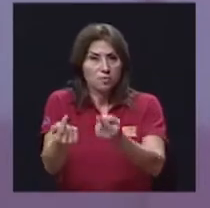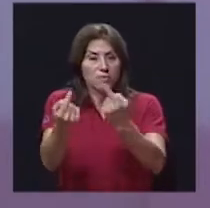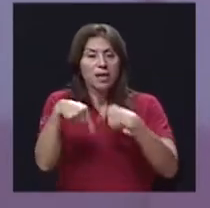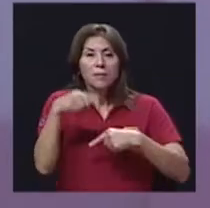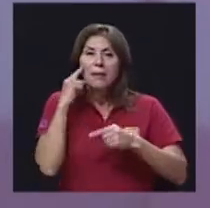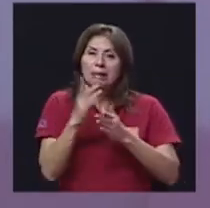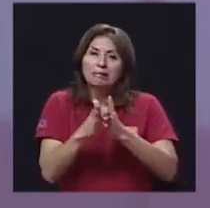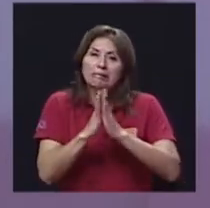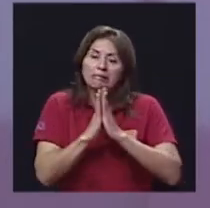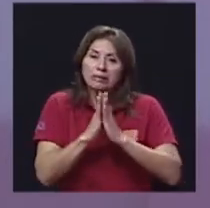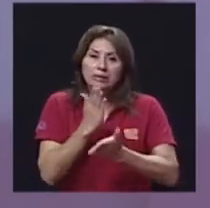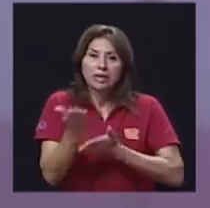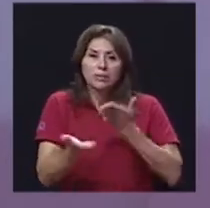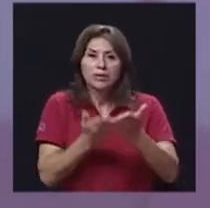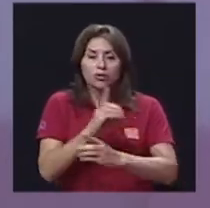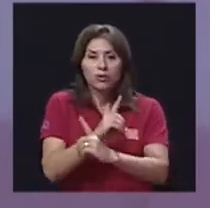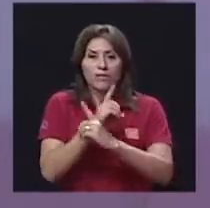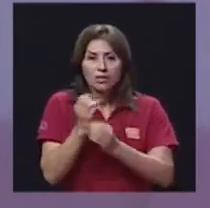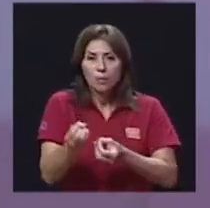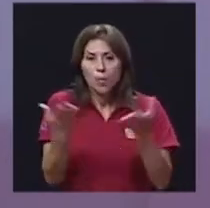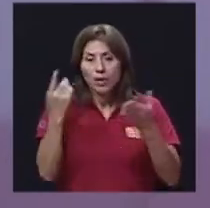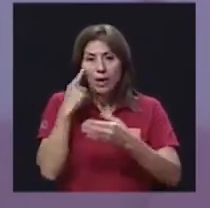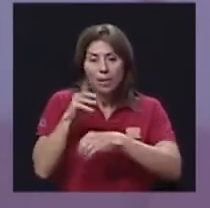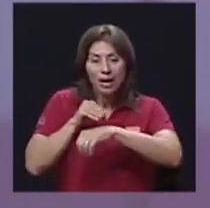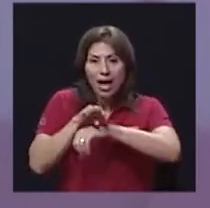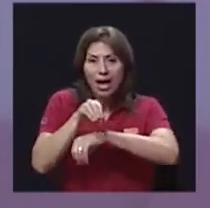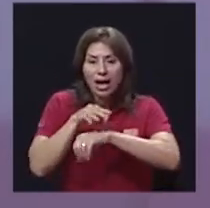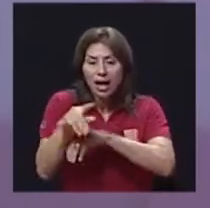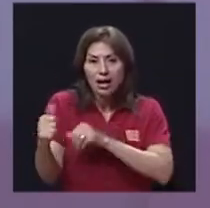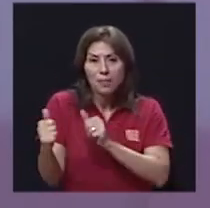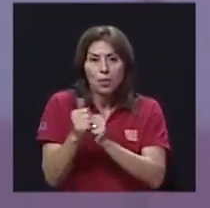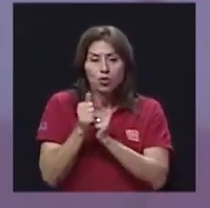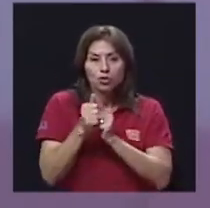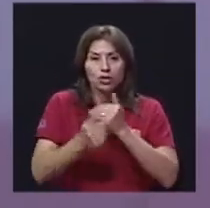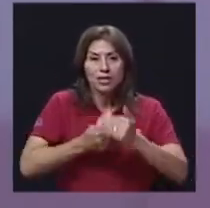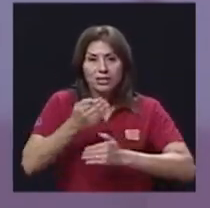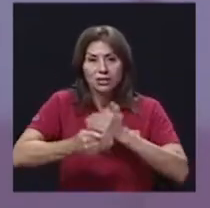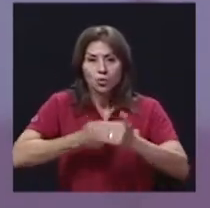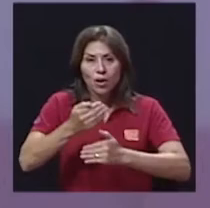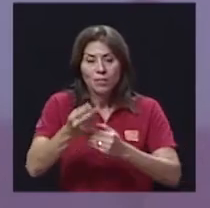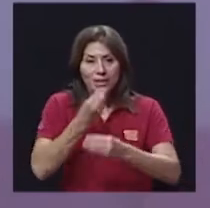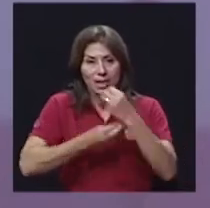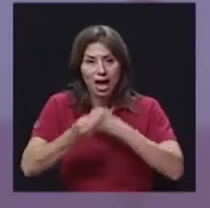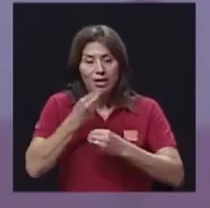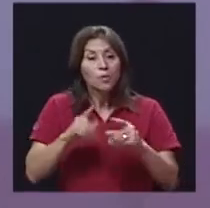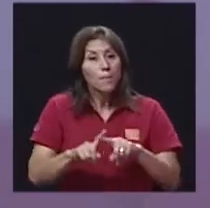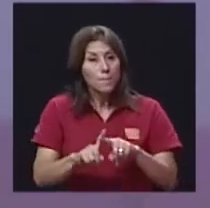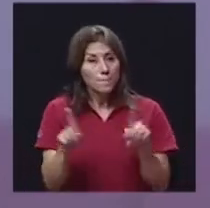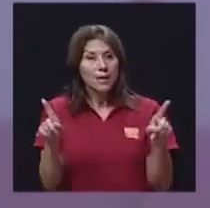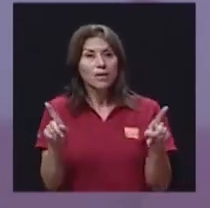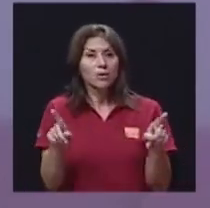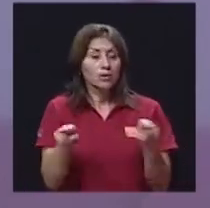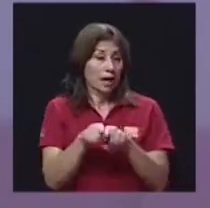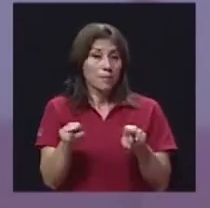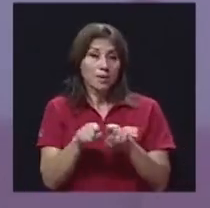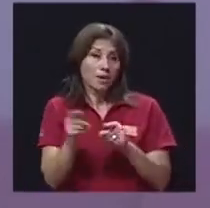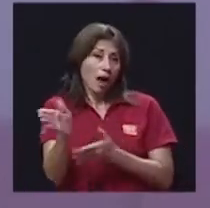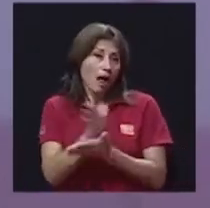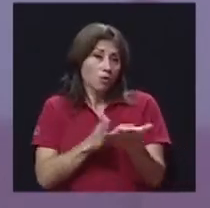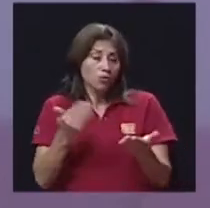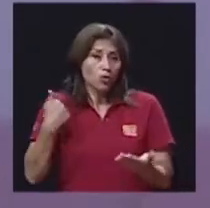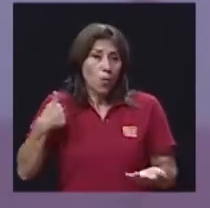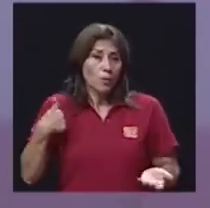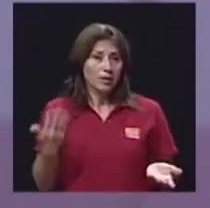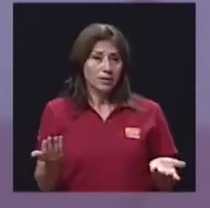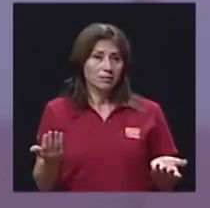los servicios de la Defensa Pública para que los asesoren y los acompañen en todo el proceso, en el proceso alimentario. Pero también hay algunos hombres que